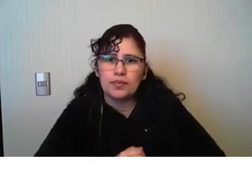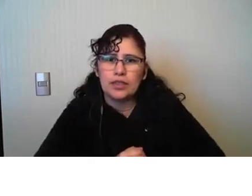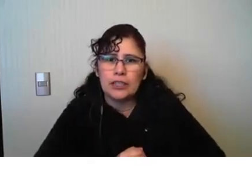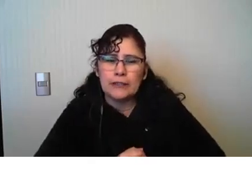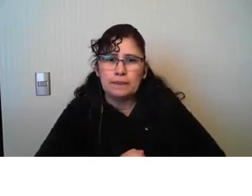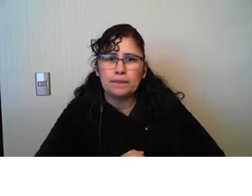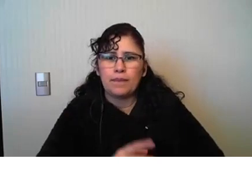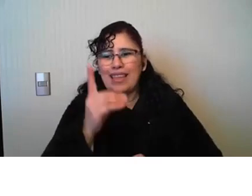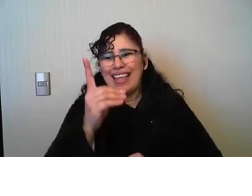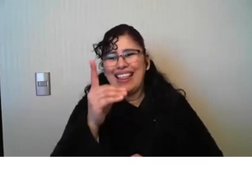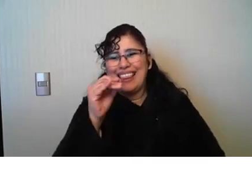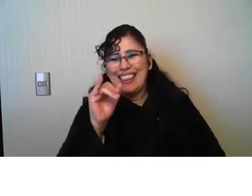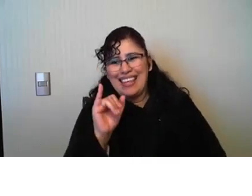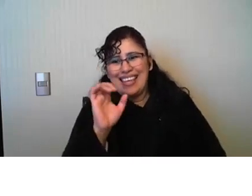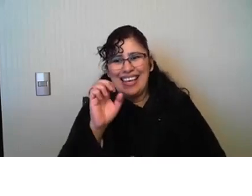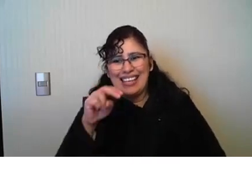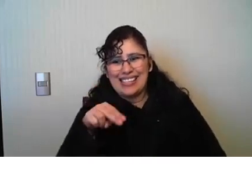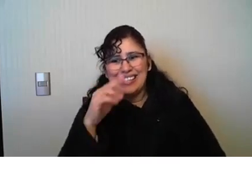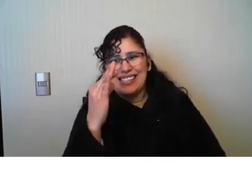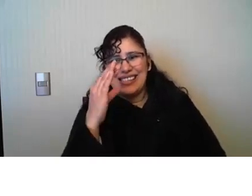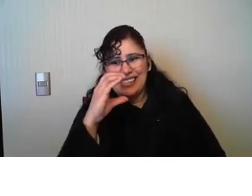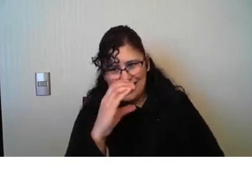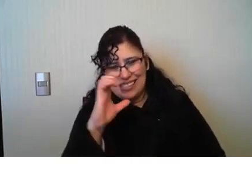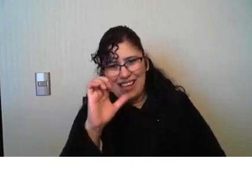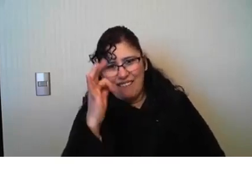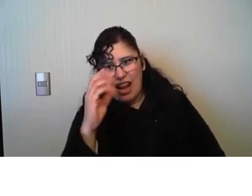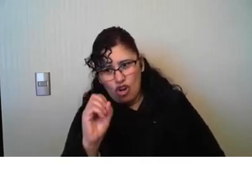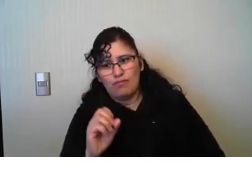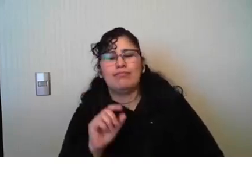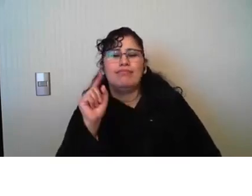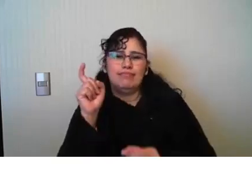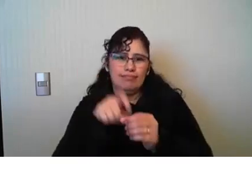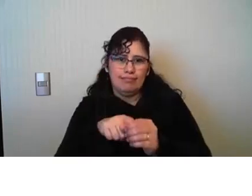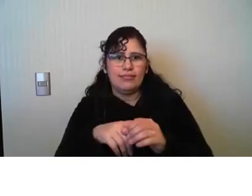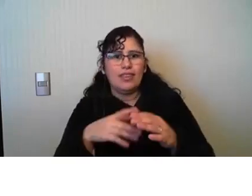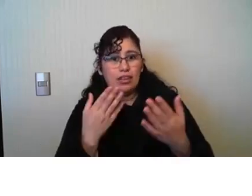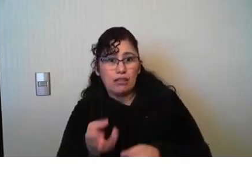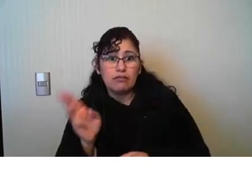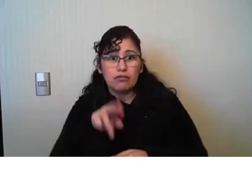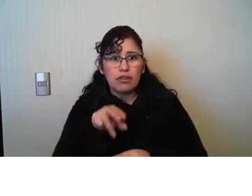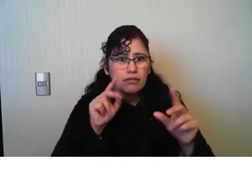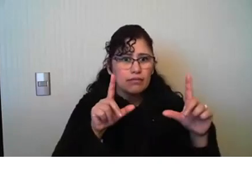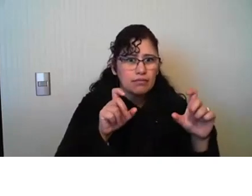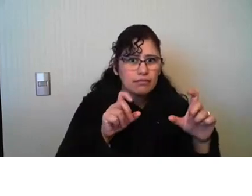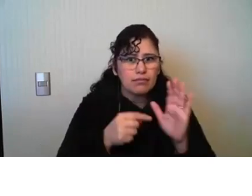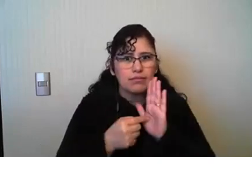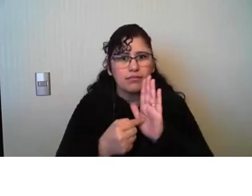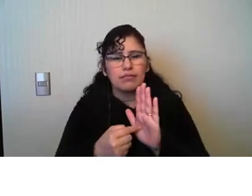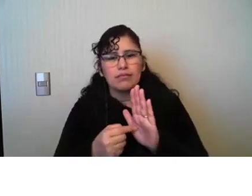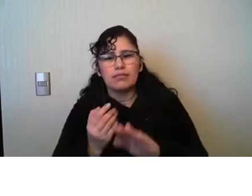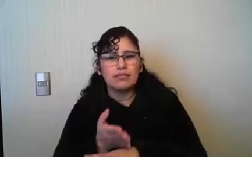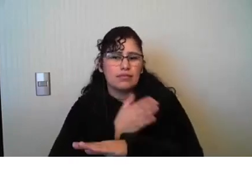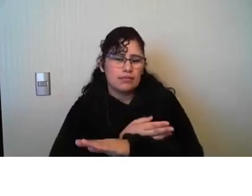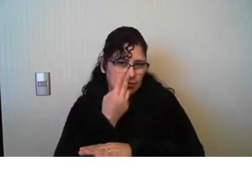diencéfalo, específicamente el tálamo. Volvemos a esta imagen, ¿ya? A repasarla. La habíamos visto en